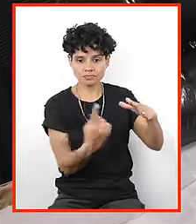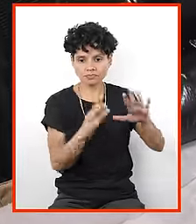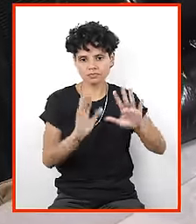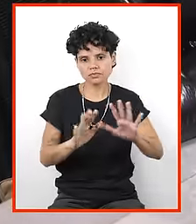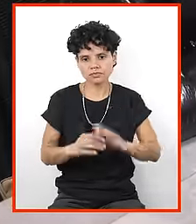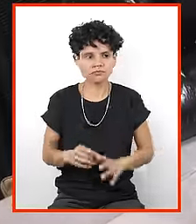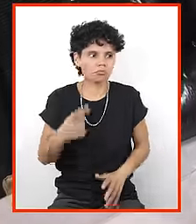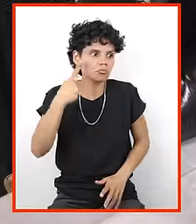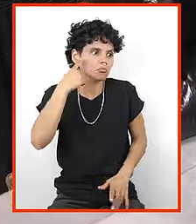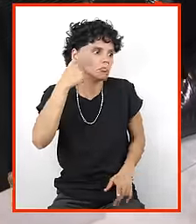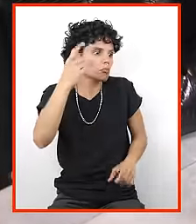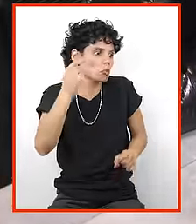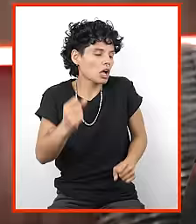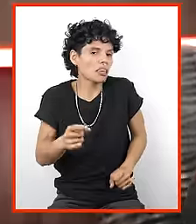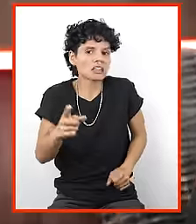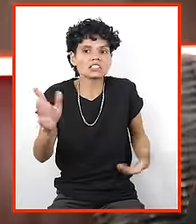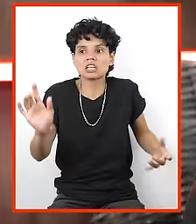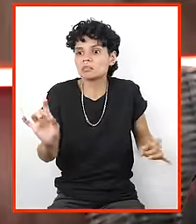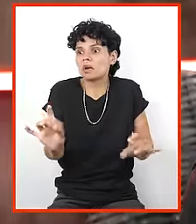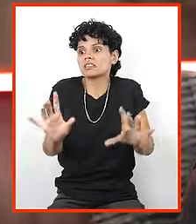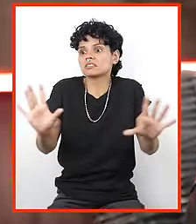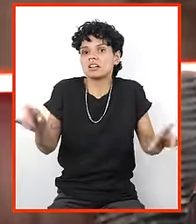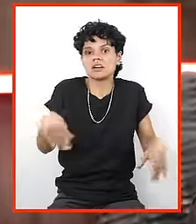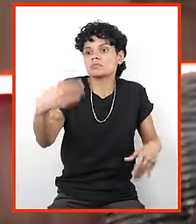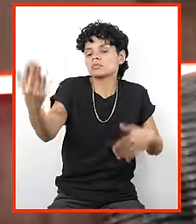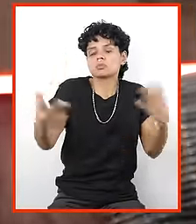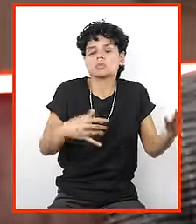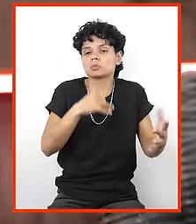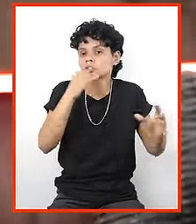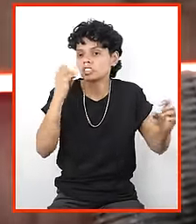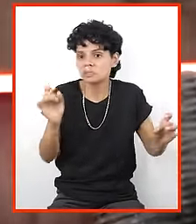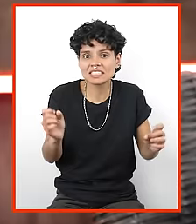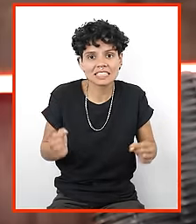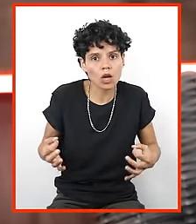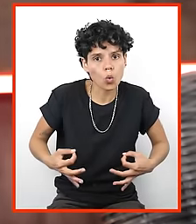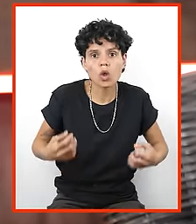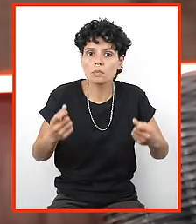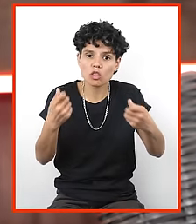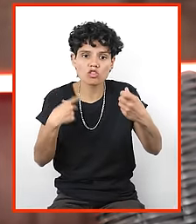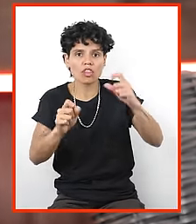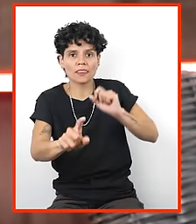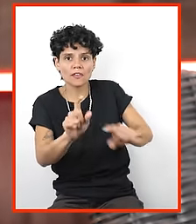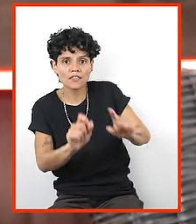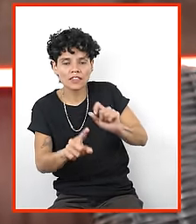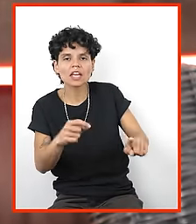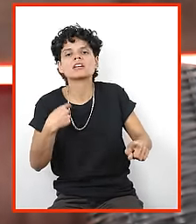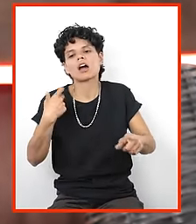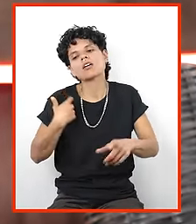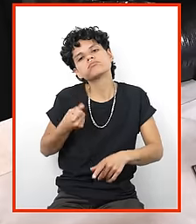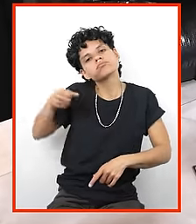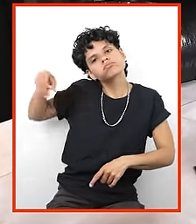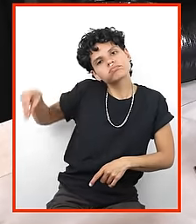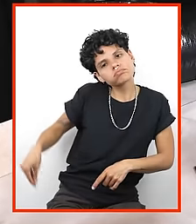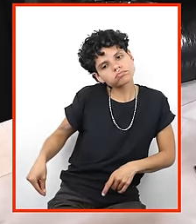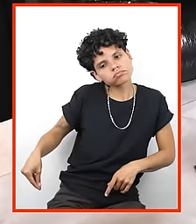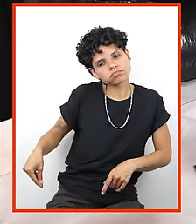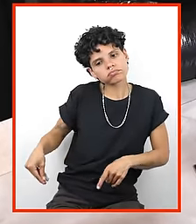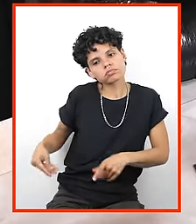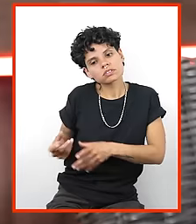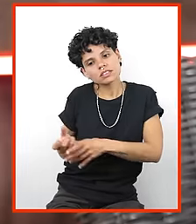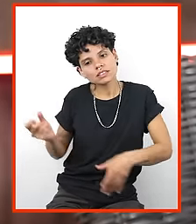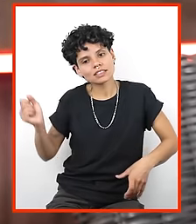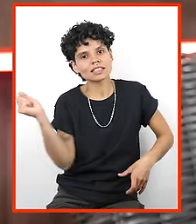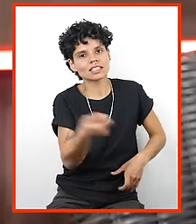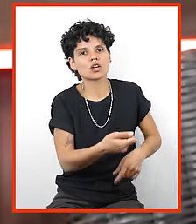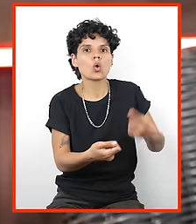alguna de esas, en algún momento igual algo para, no sé, sentirme segura, defenderme. Y ahí tuve el hacha harto rato, hasta que una